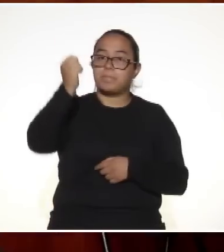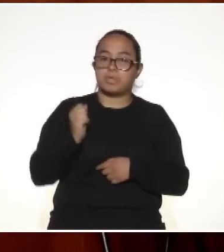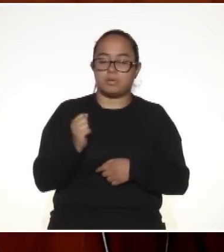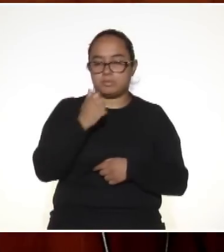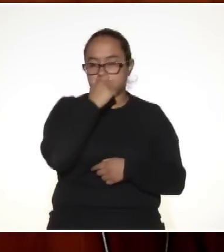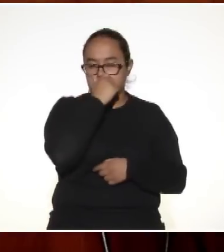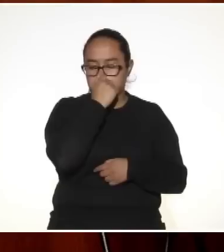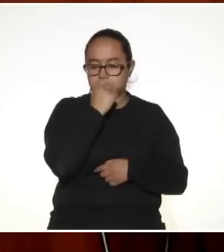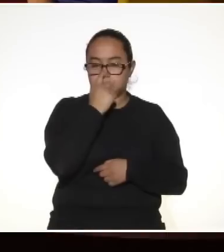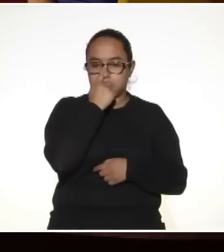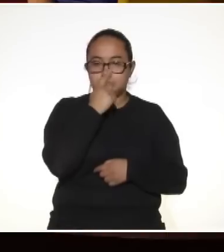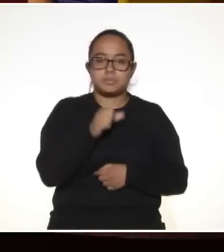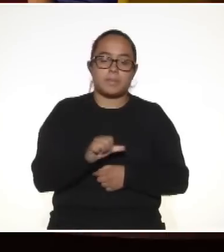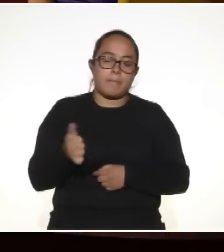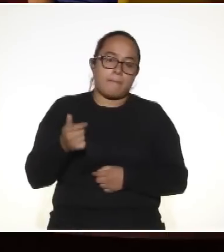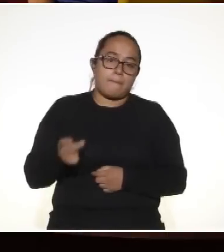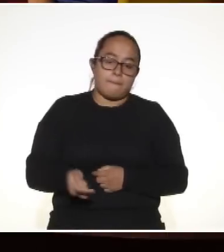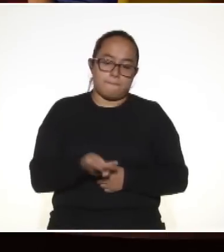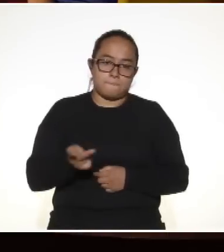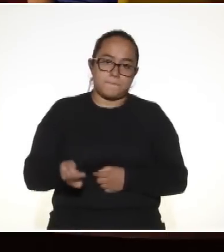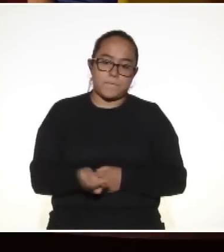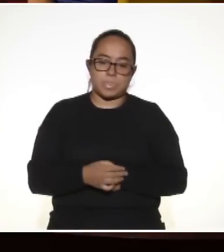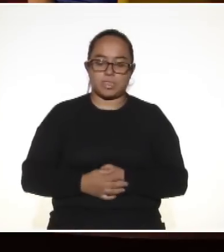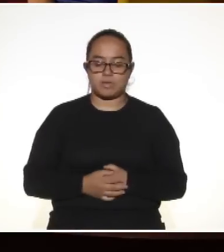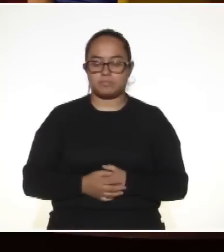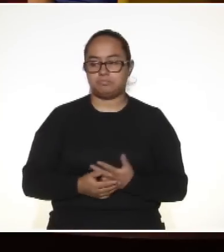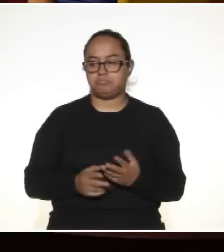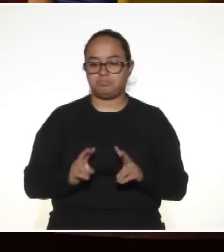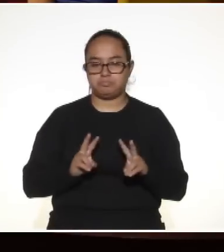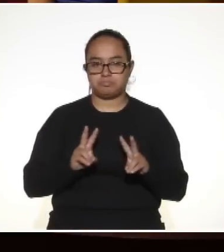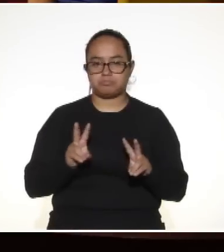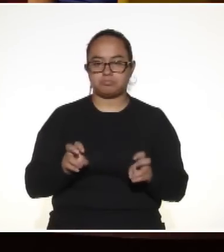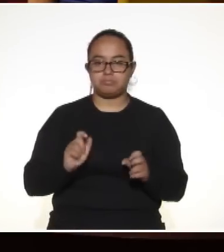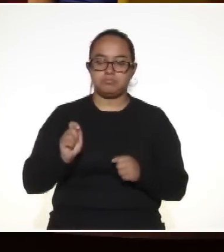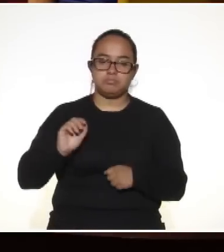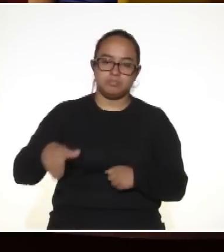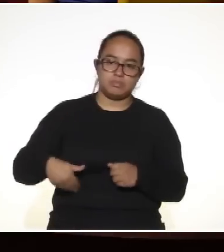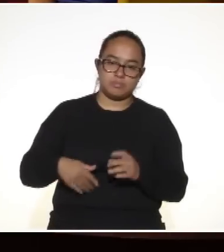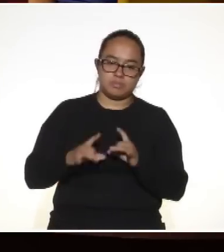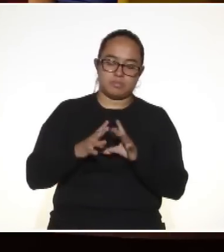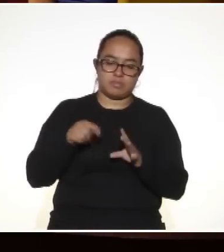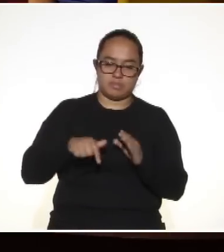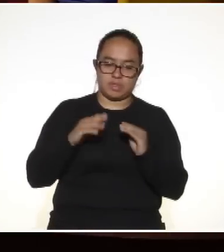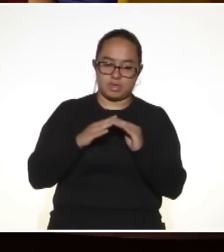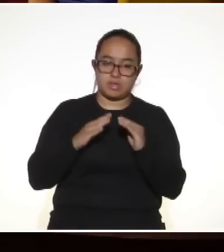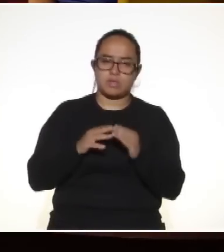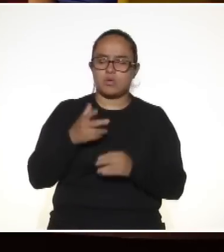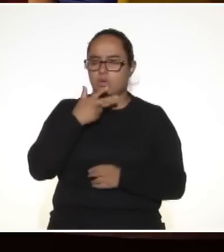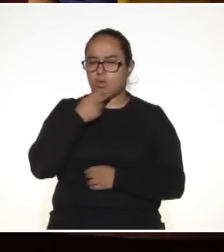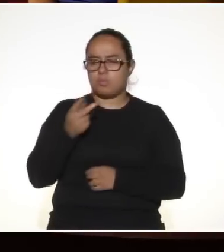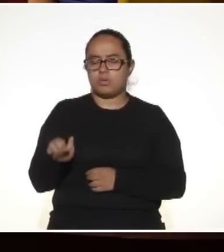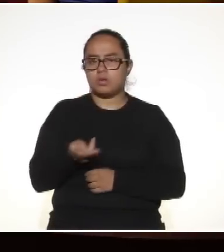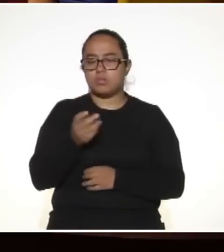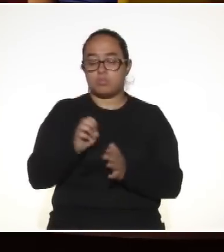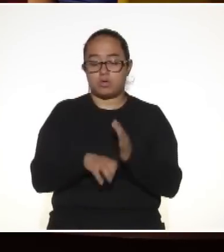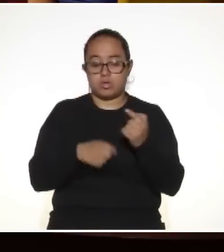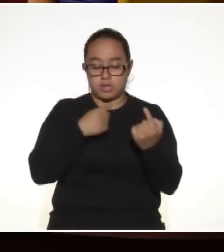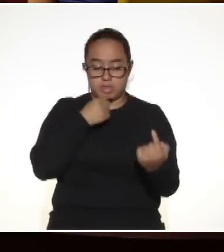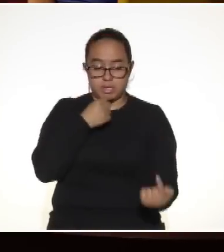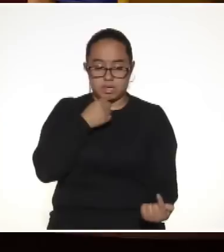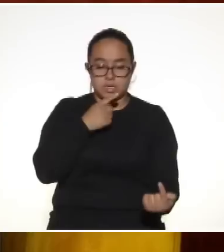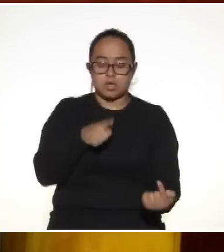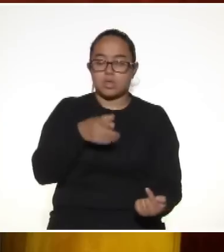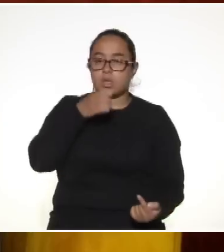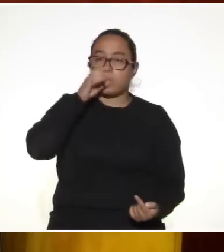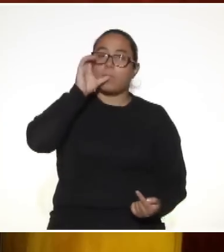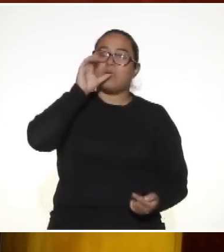Ok, preguntas. Sí, hablando de cuestiones y accidentes que pasan en casa, Pedro quiere saber qué hacer si un niño tomó un